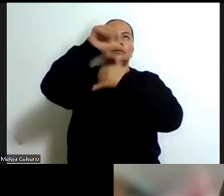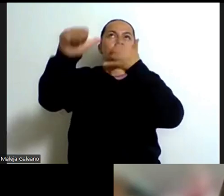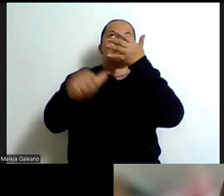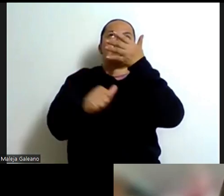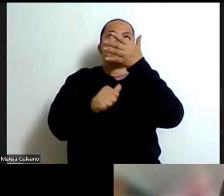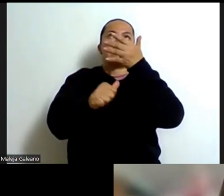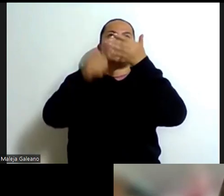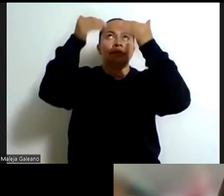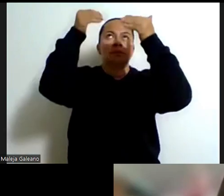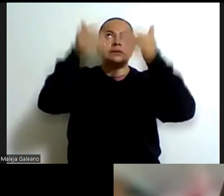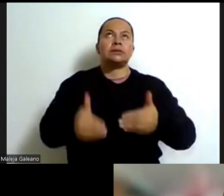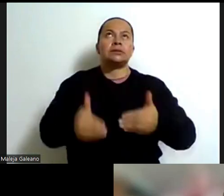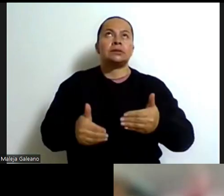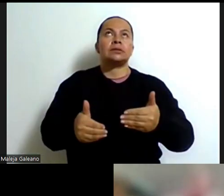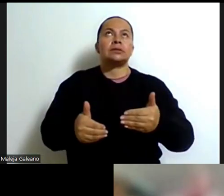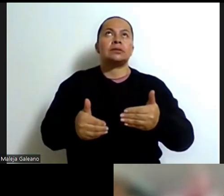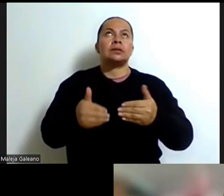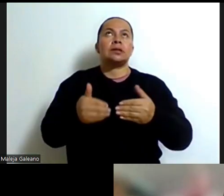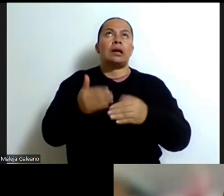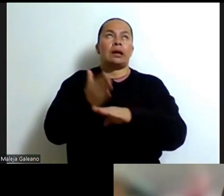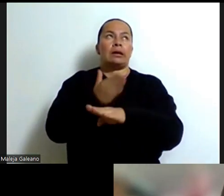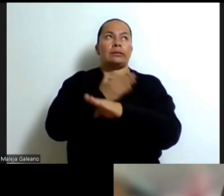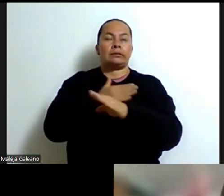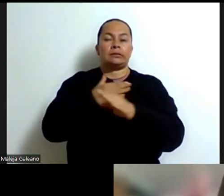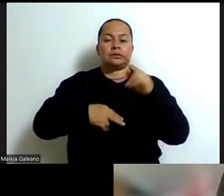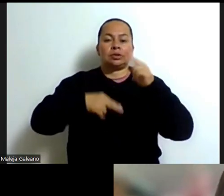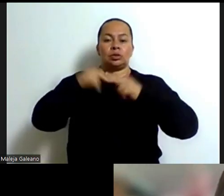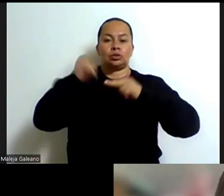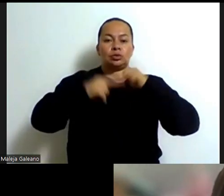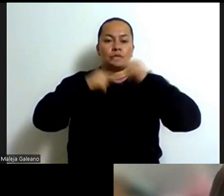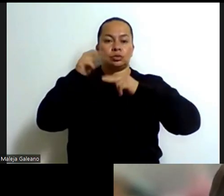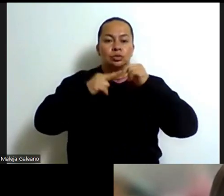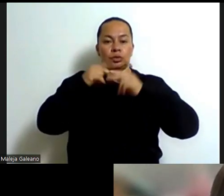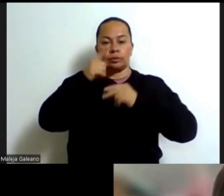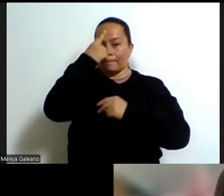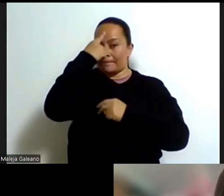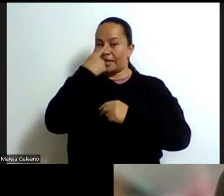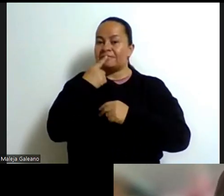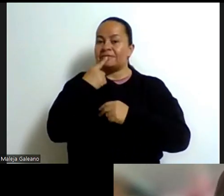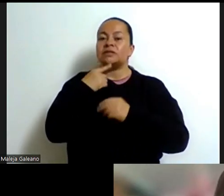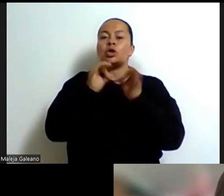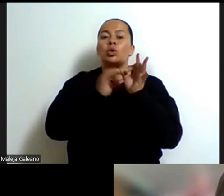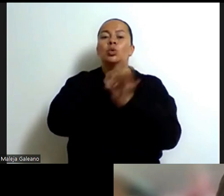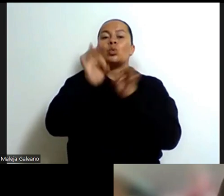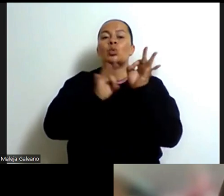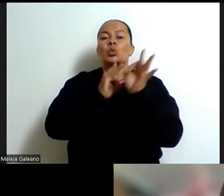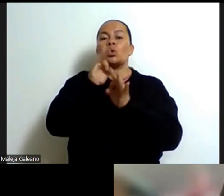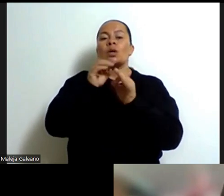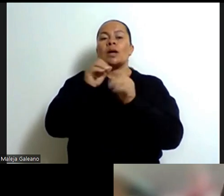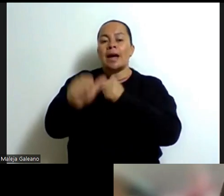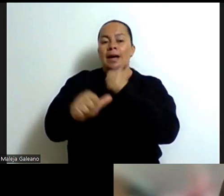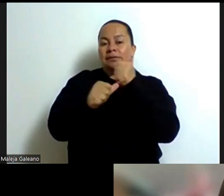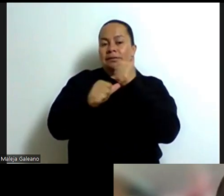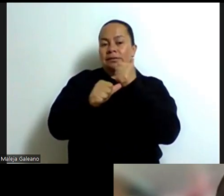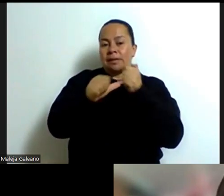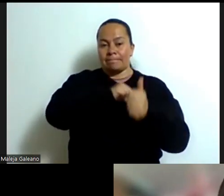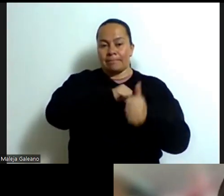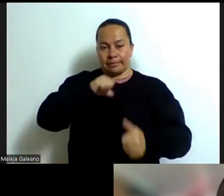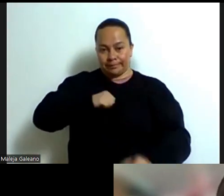eh en la construcción del perfil de cuidador o asistente personal sí